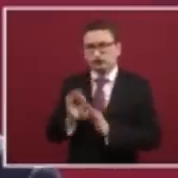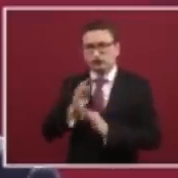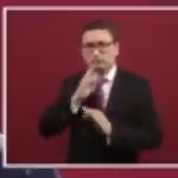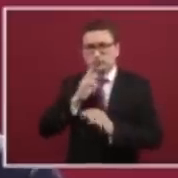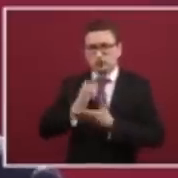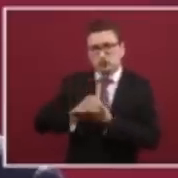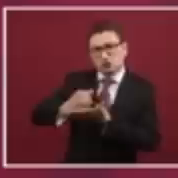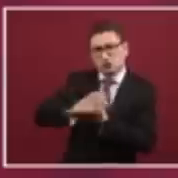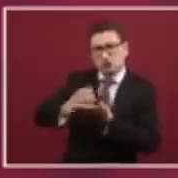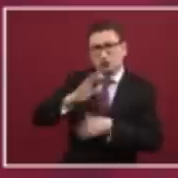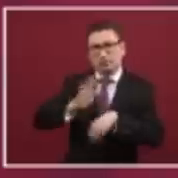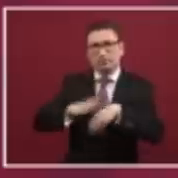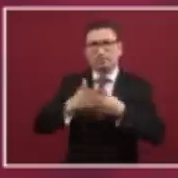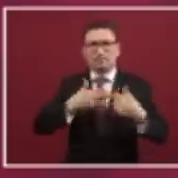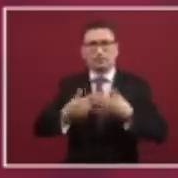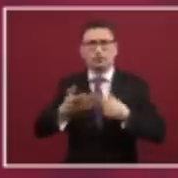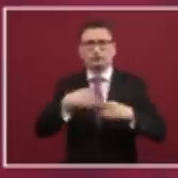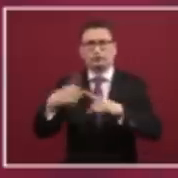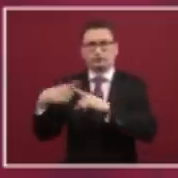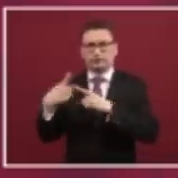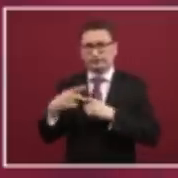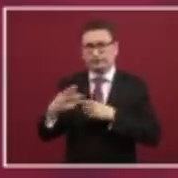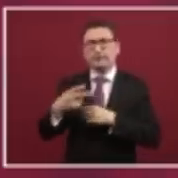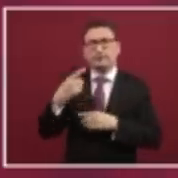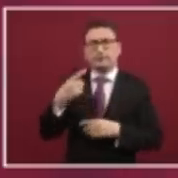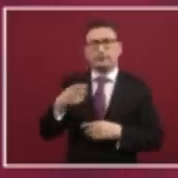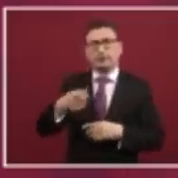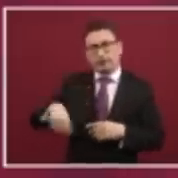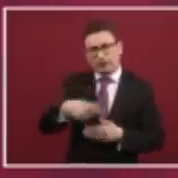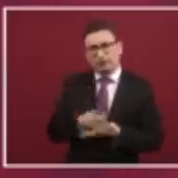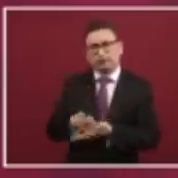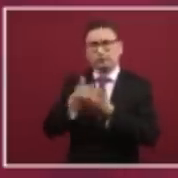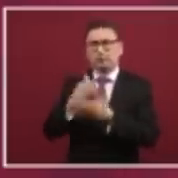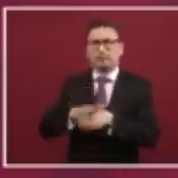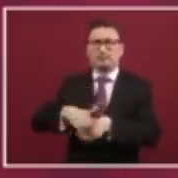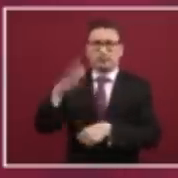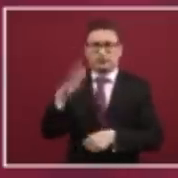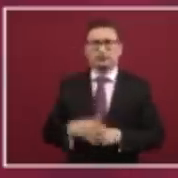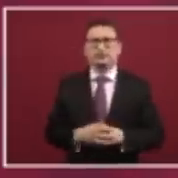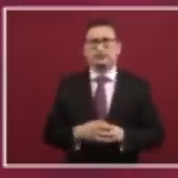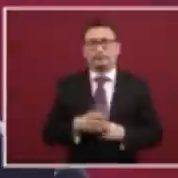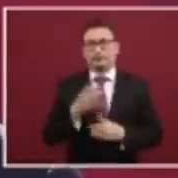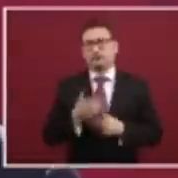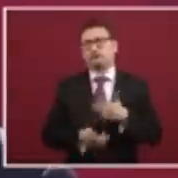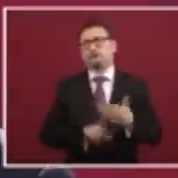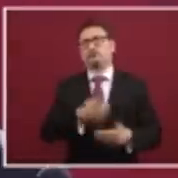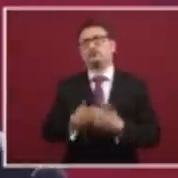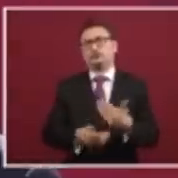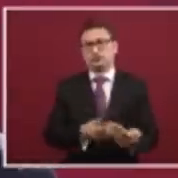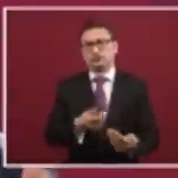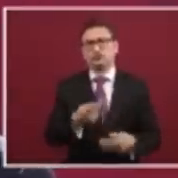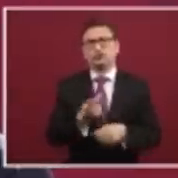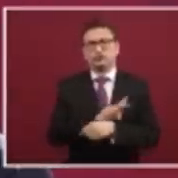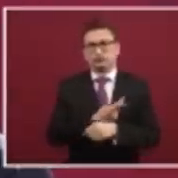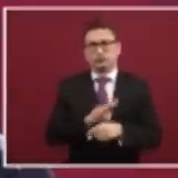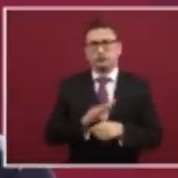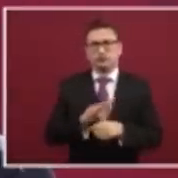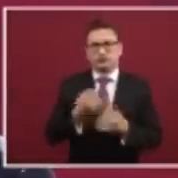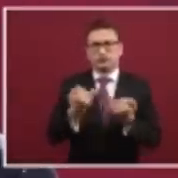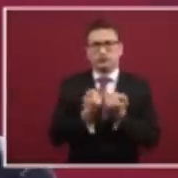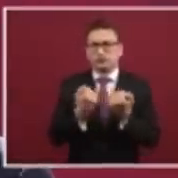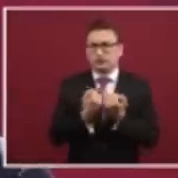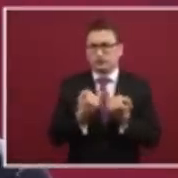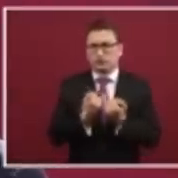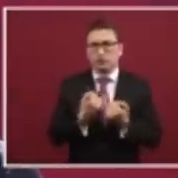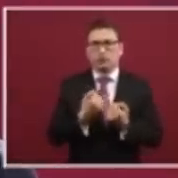más modernos, más efectivos, y además eso redundó en tener aumento de volúmenes